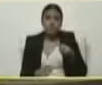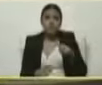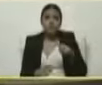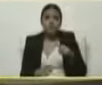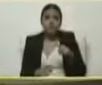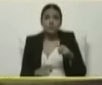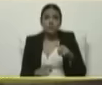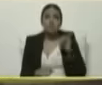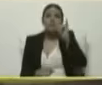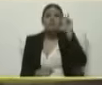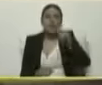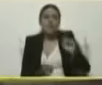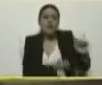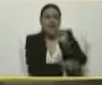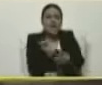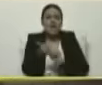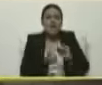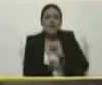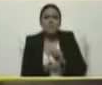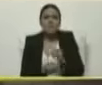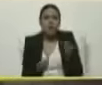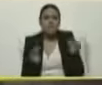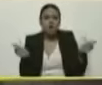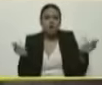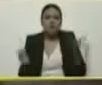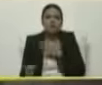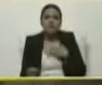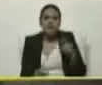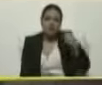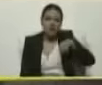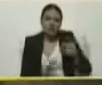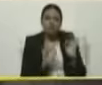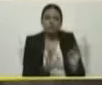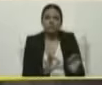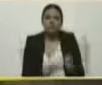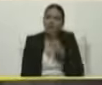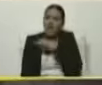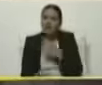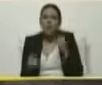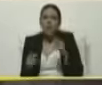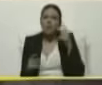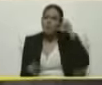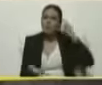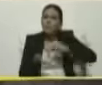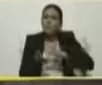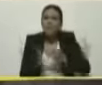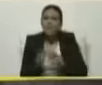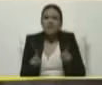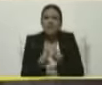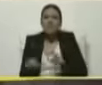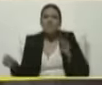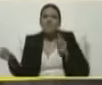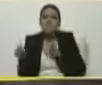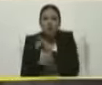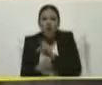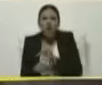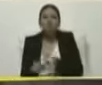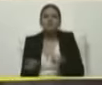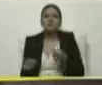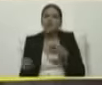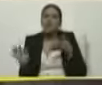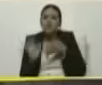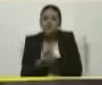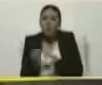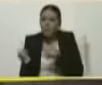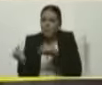y eliminarlo de la faz de la tierra. Y han tenido una estrategia extremista, violenta, de propiciar